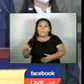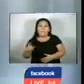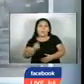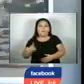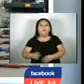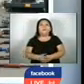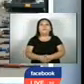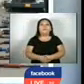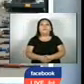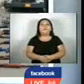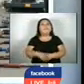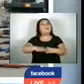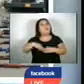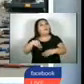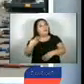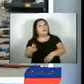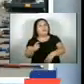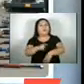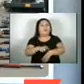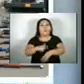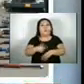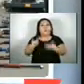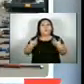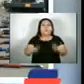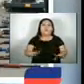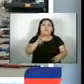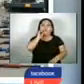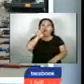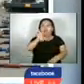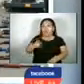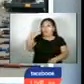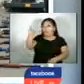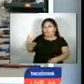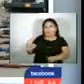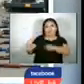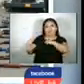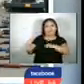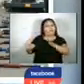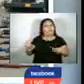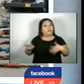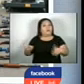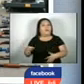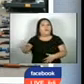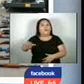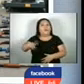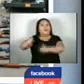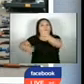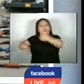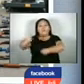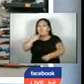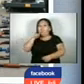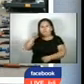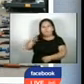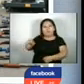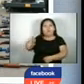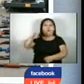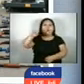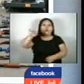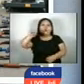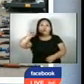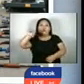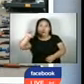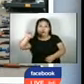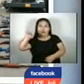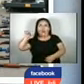narcomenudeo. Horas después, la PNC hizo pública la captura de una persona en Jucuarán, Usulután. Se trata de José Manuel